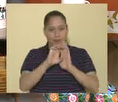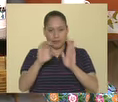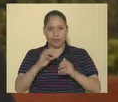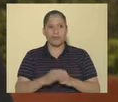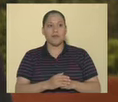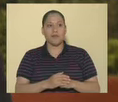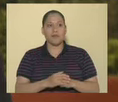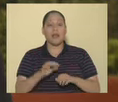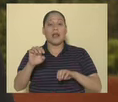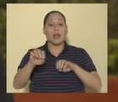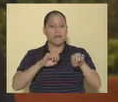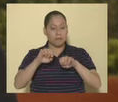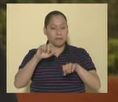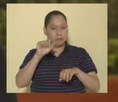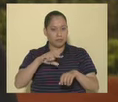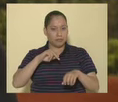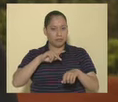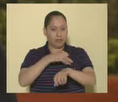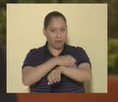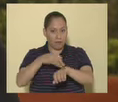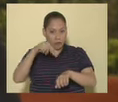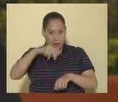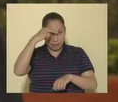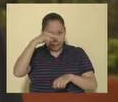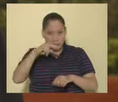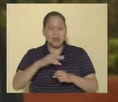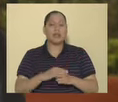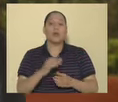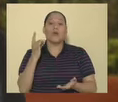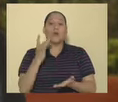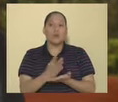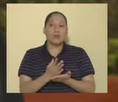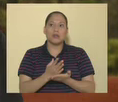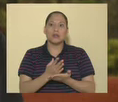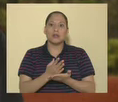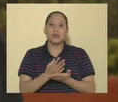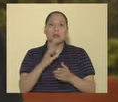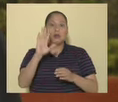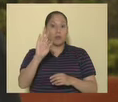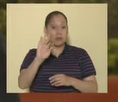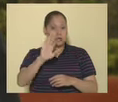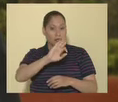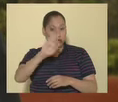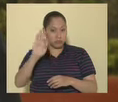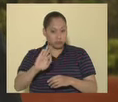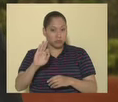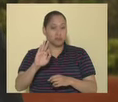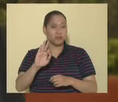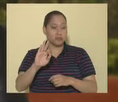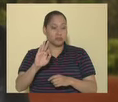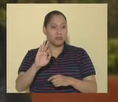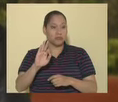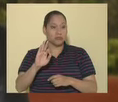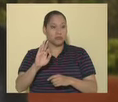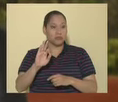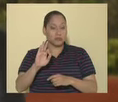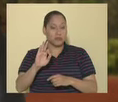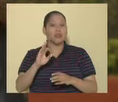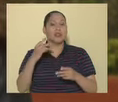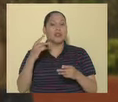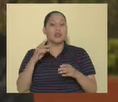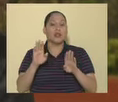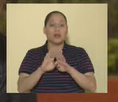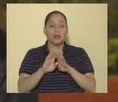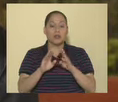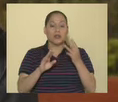ejemplo. Las empresas familiares en México solamente, o sea, el 40% subsiste